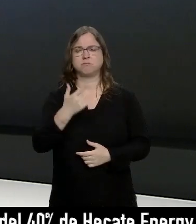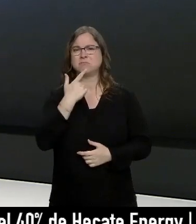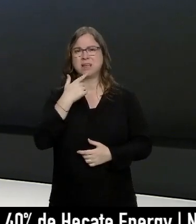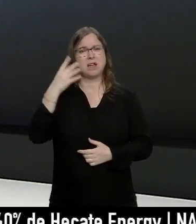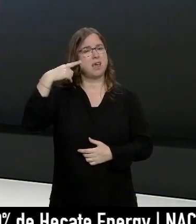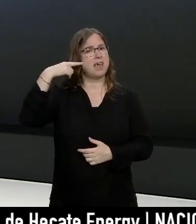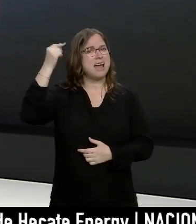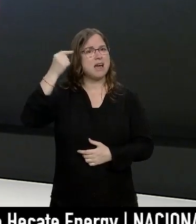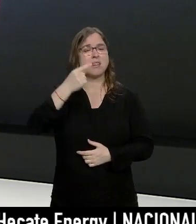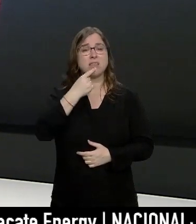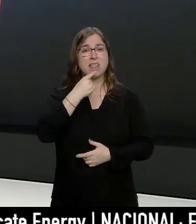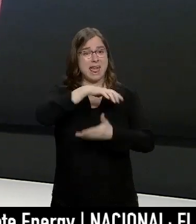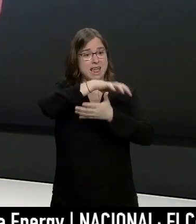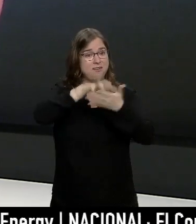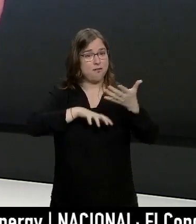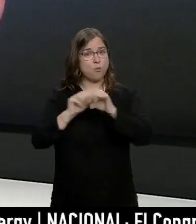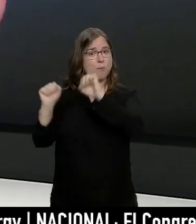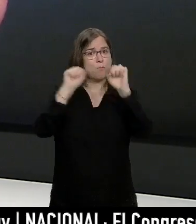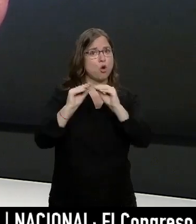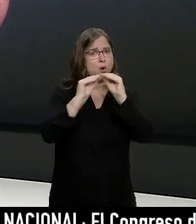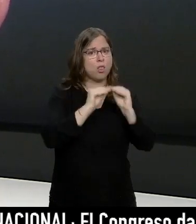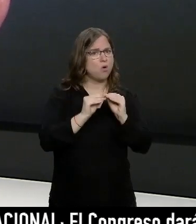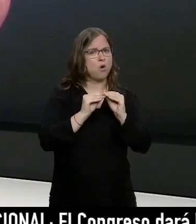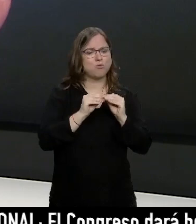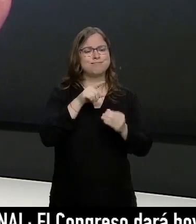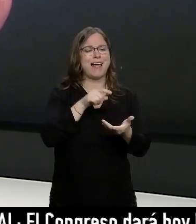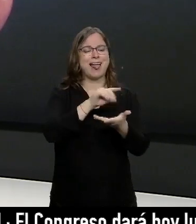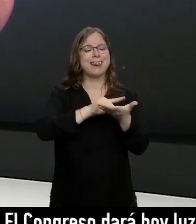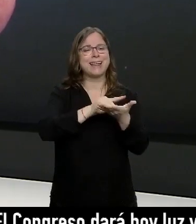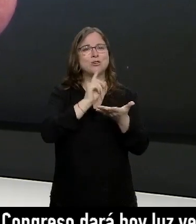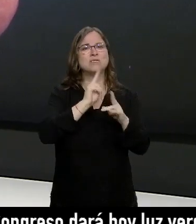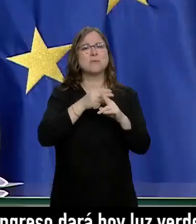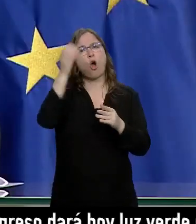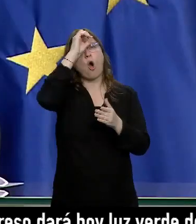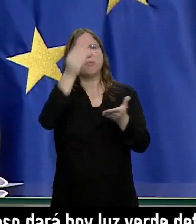el informe del procurador del Común hay opiniones en vez de datos.